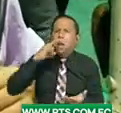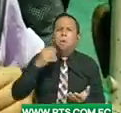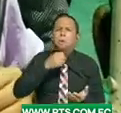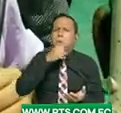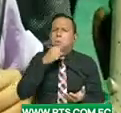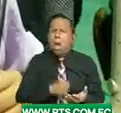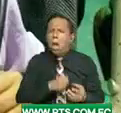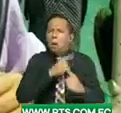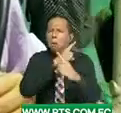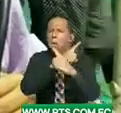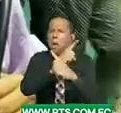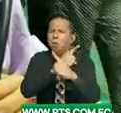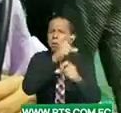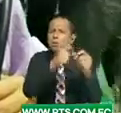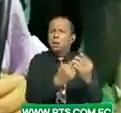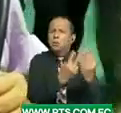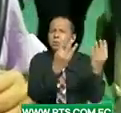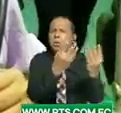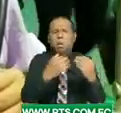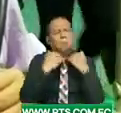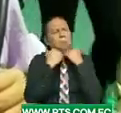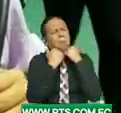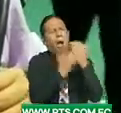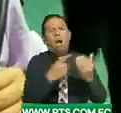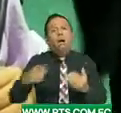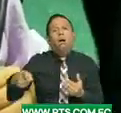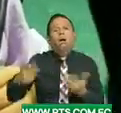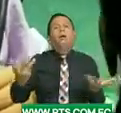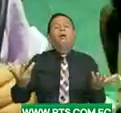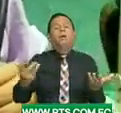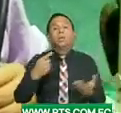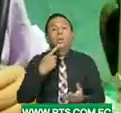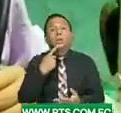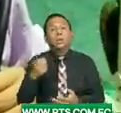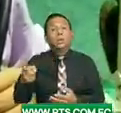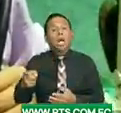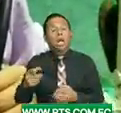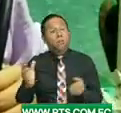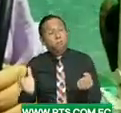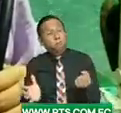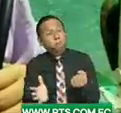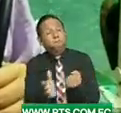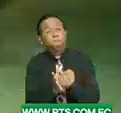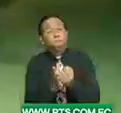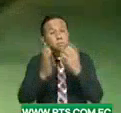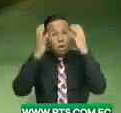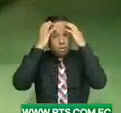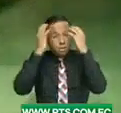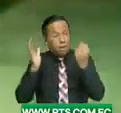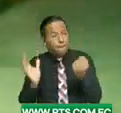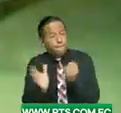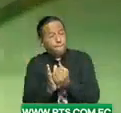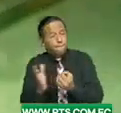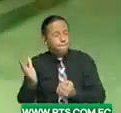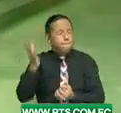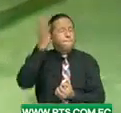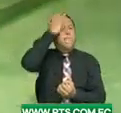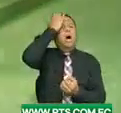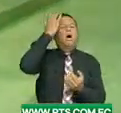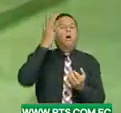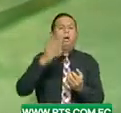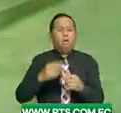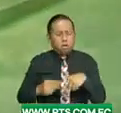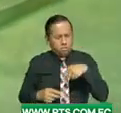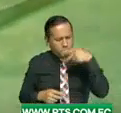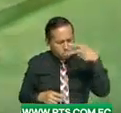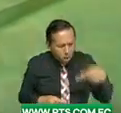personas con discapacidades especiales. Y esta vez dicen que fue lanzado directamente a su cabeza la bomba. Fue llevado en condiciones